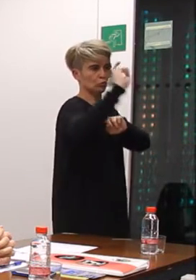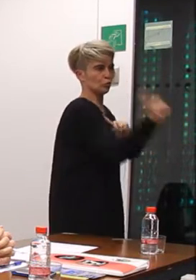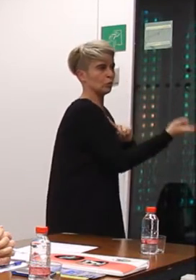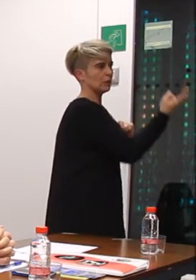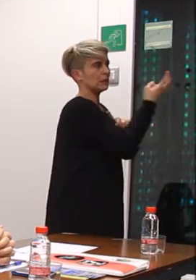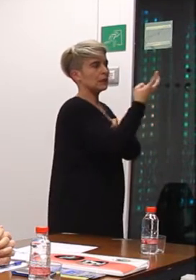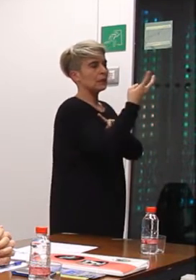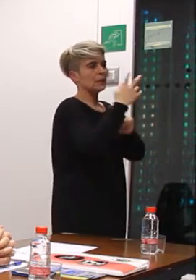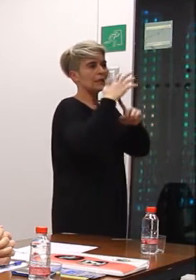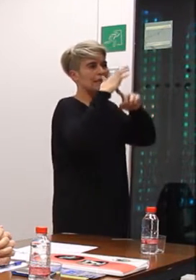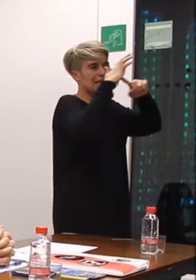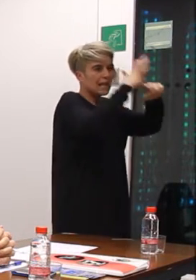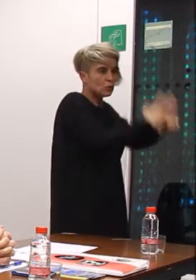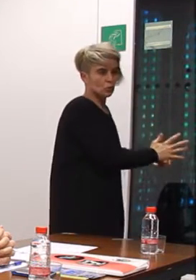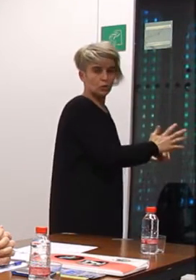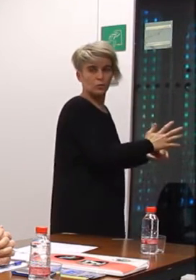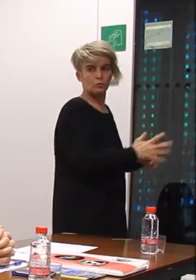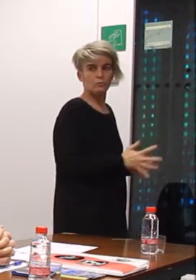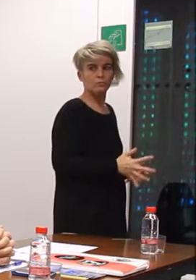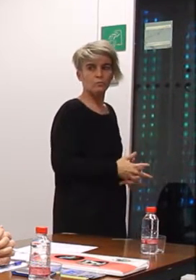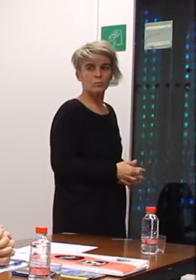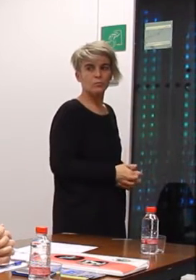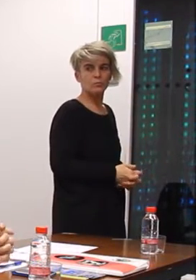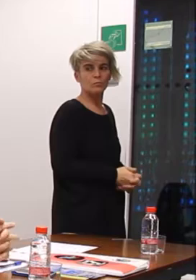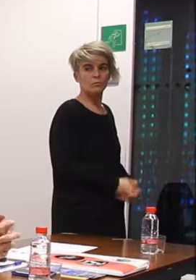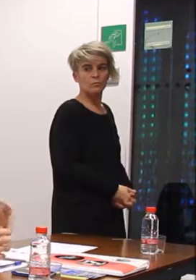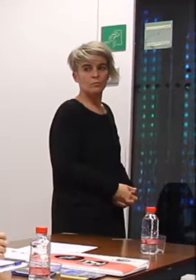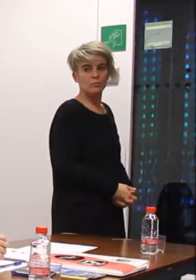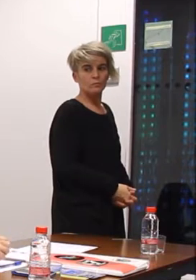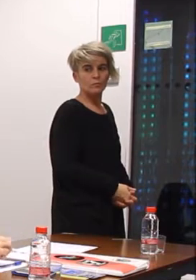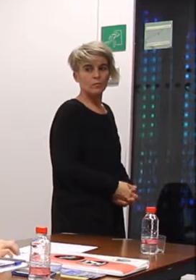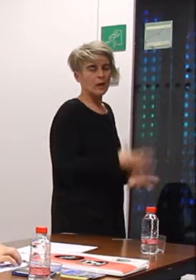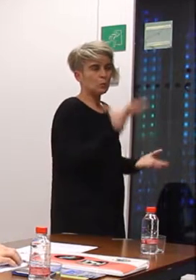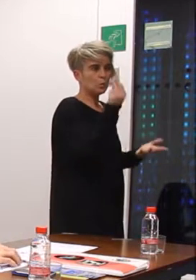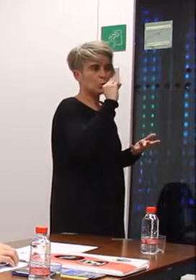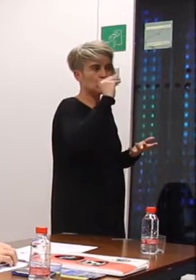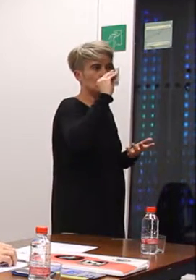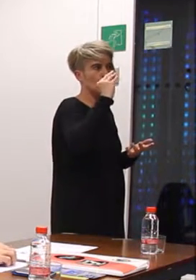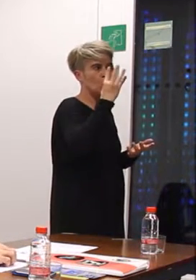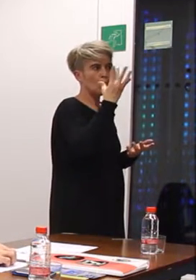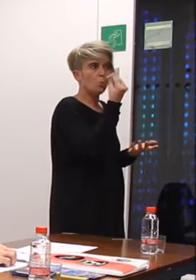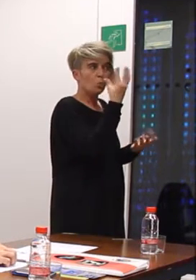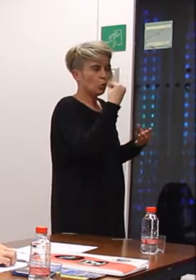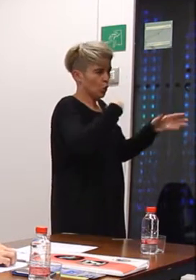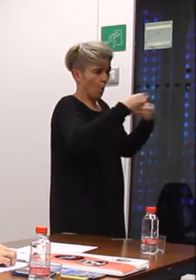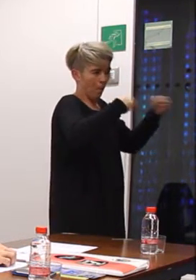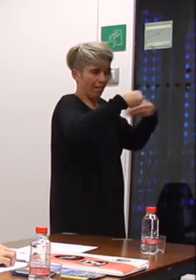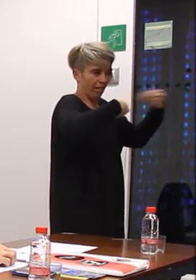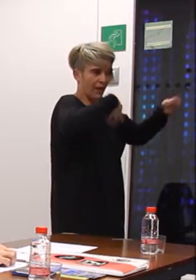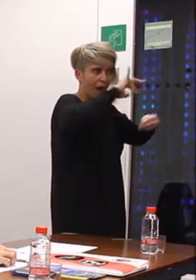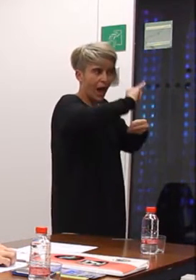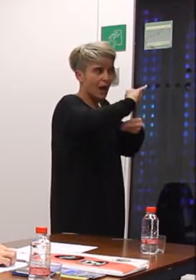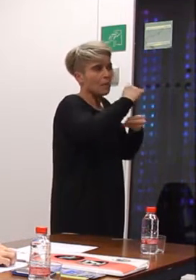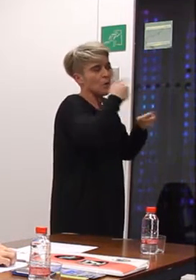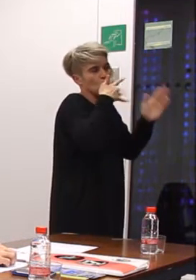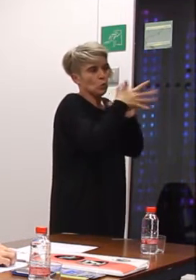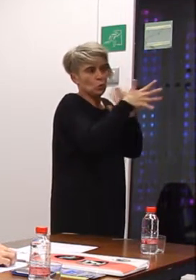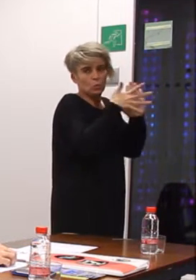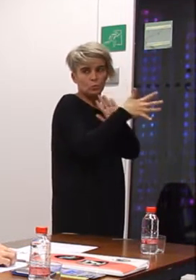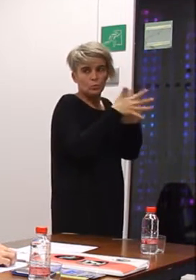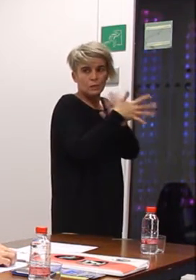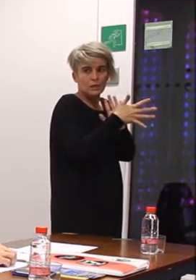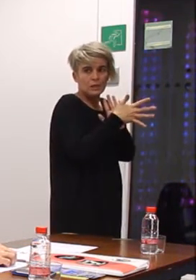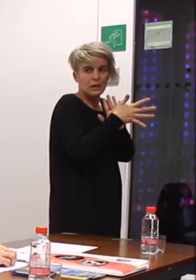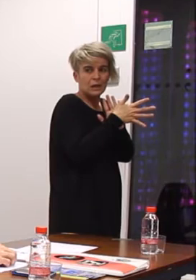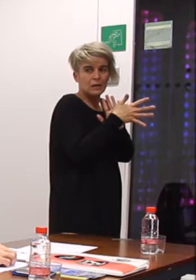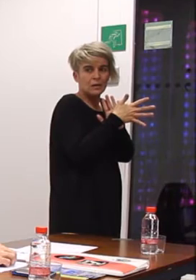exclusión. Entre ellos, os comento así, porque además he traído un montón de material, que las